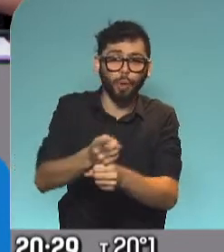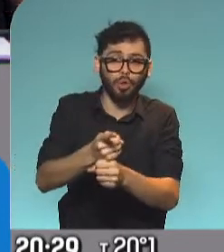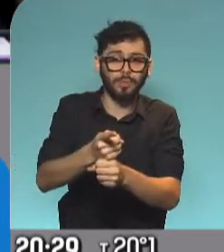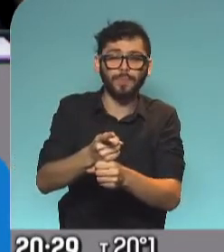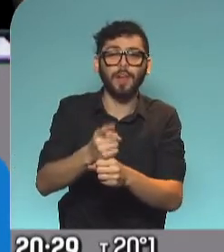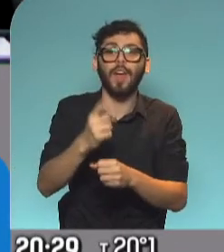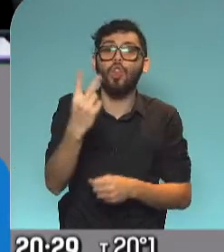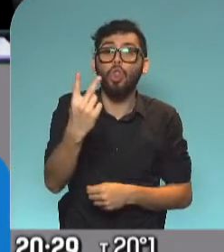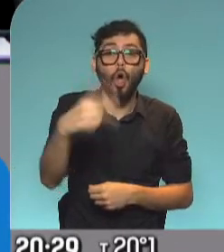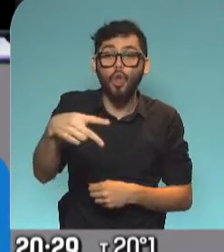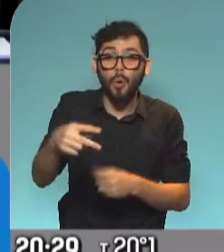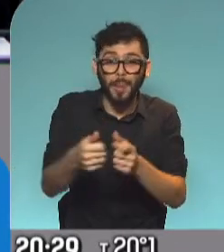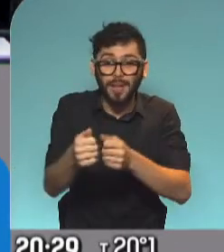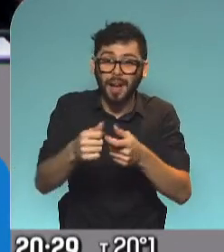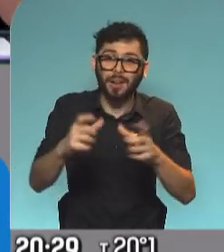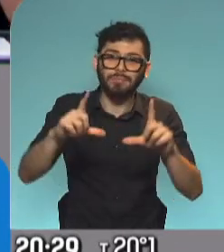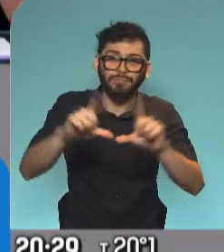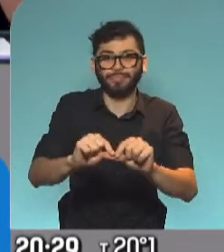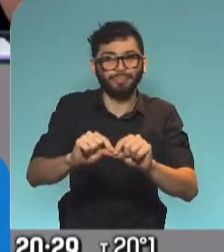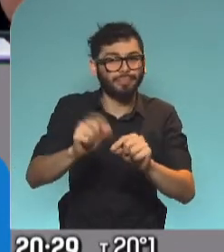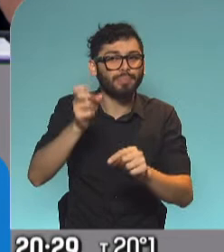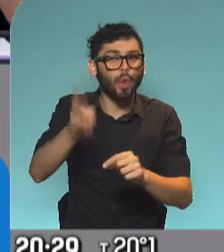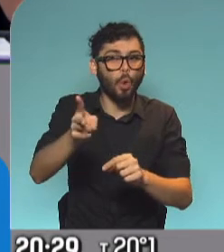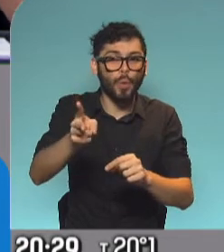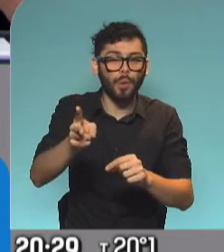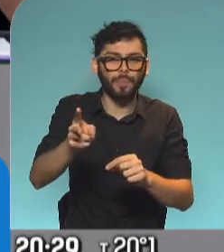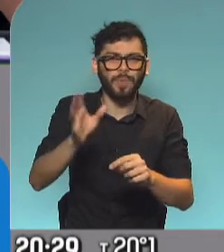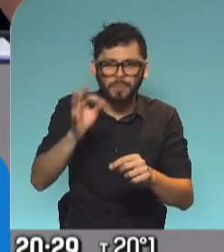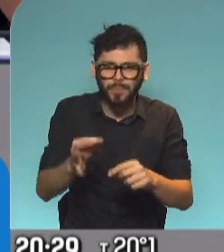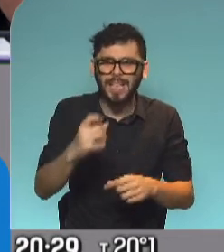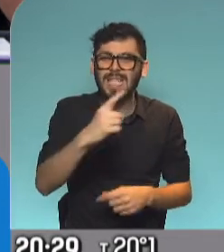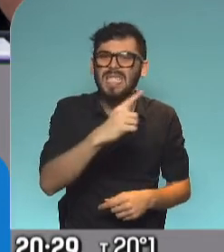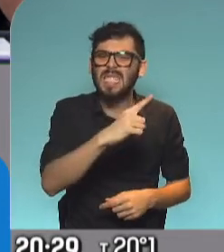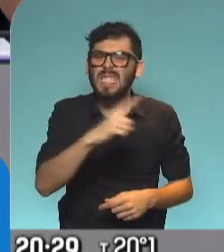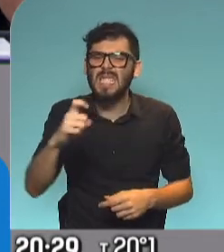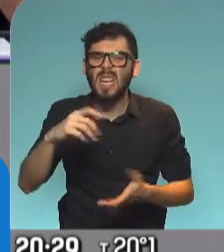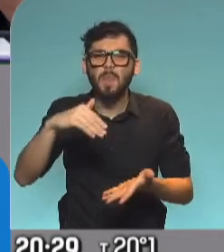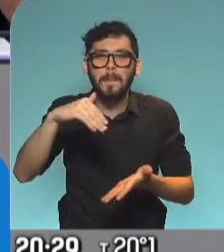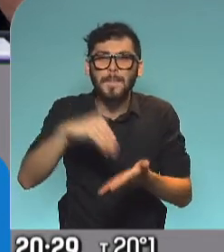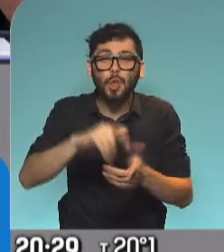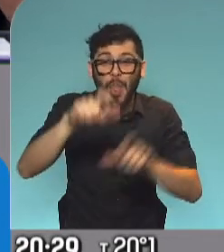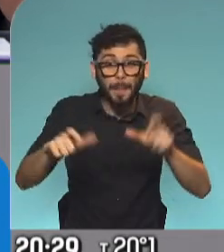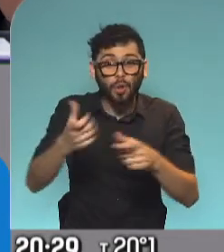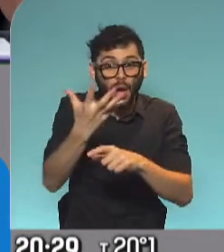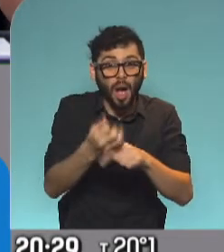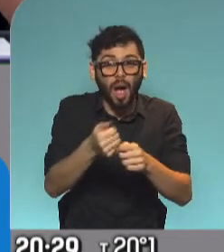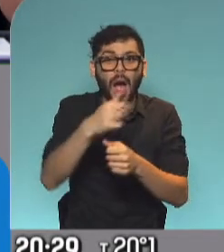ya usarla directamente. Estamos hablando de 100 millones de usuarios en los Estados Unidos, de una población